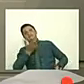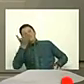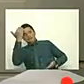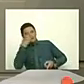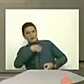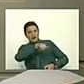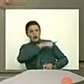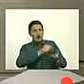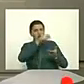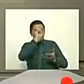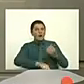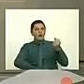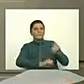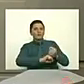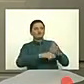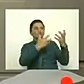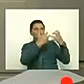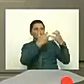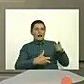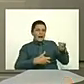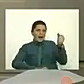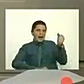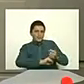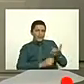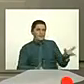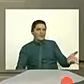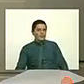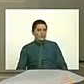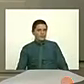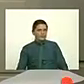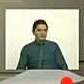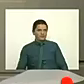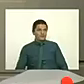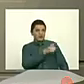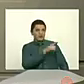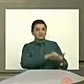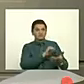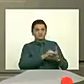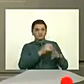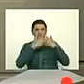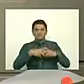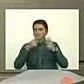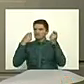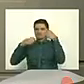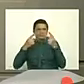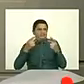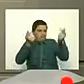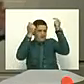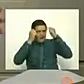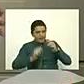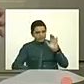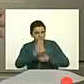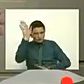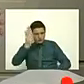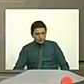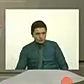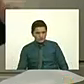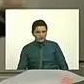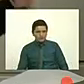del contrato a favor del particular. La rentabilidad del negocio, que cualquier